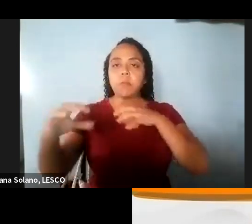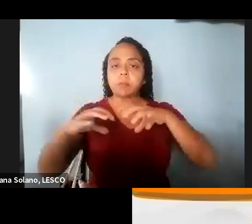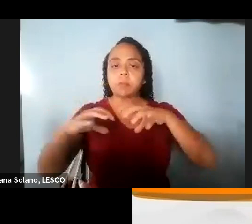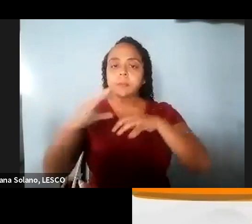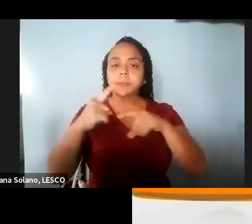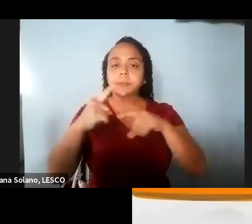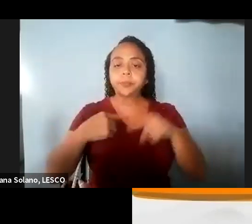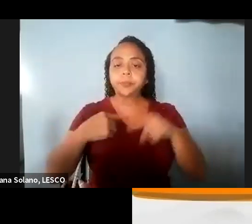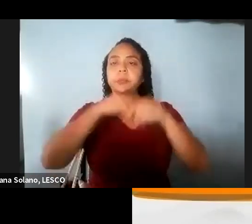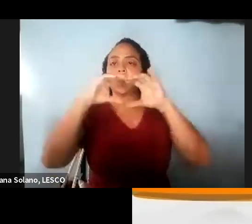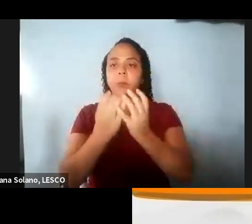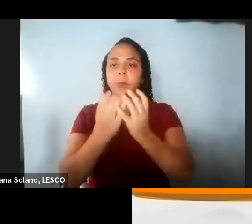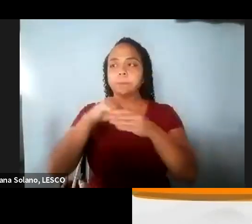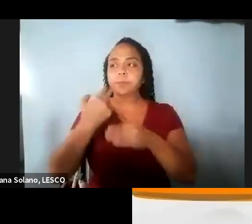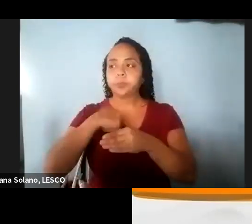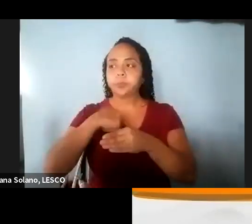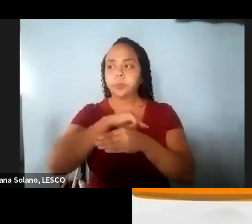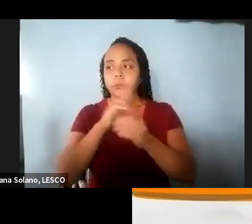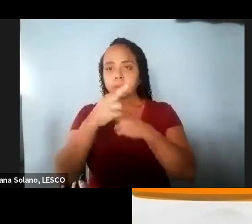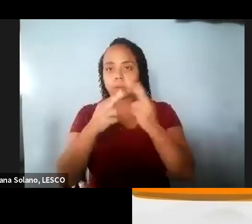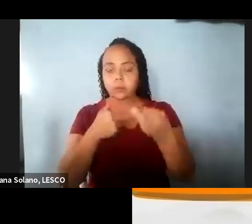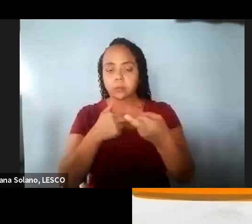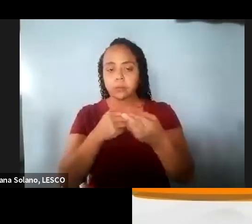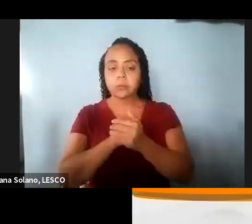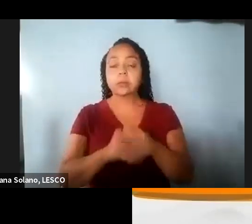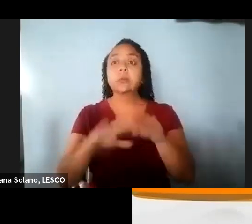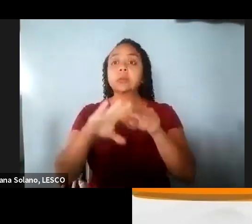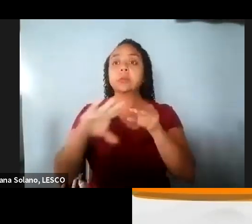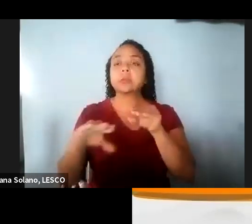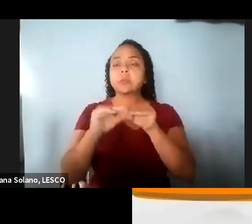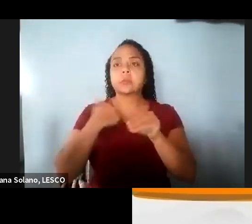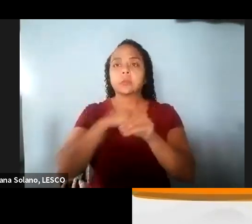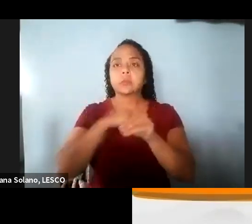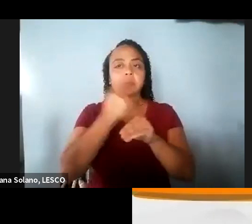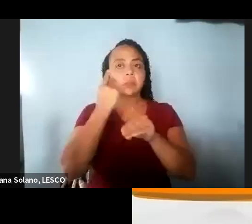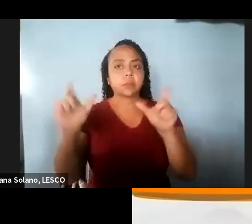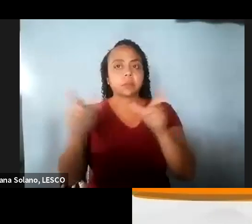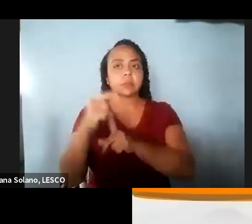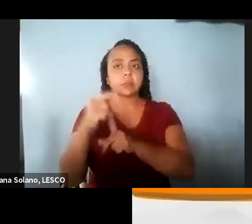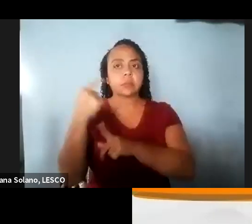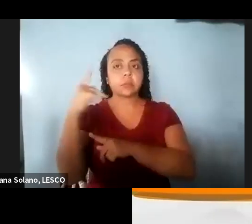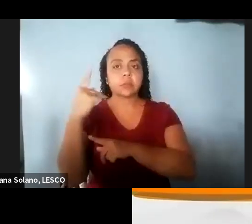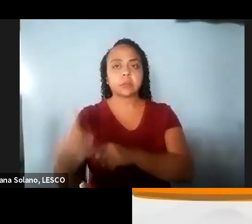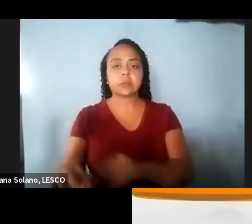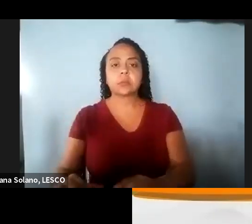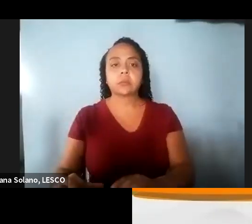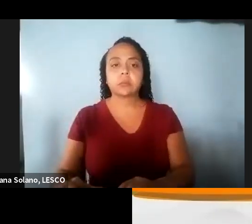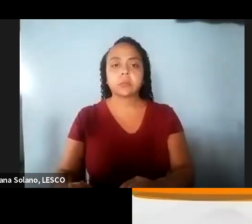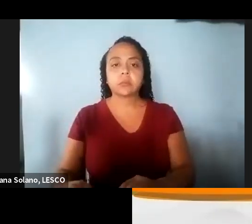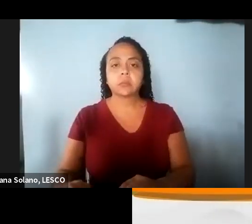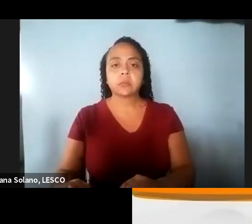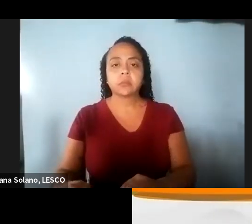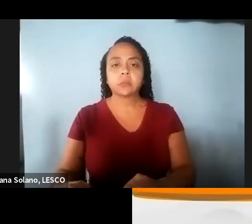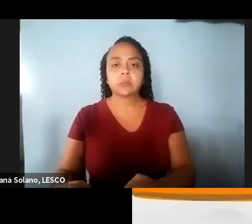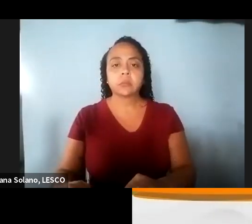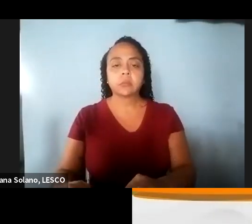encuentran dentro de nuestra región adicional a ello vemos que la reducción del riesgo es un tema que va en